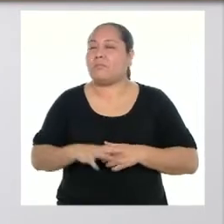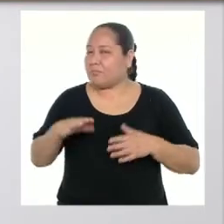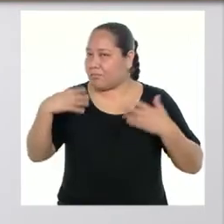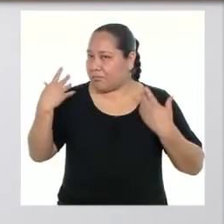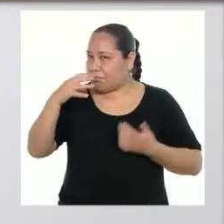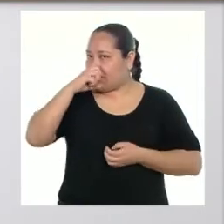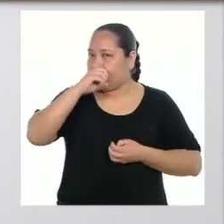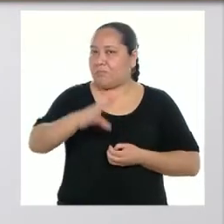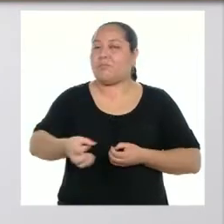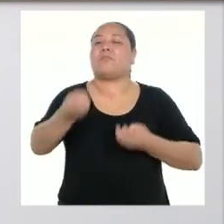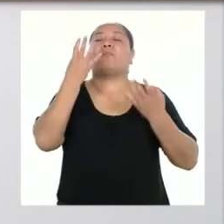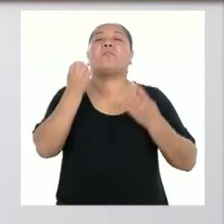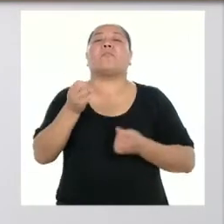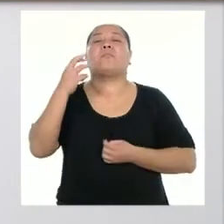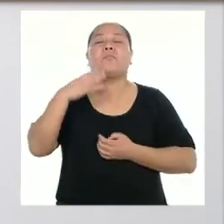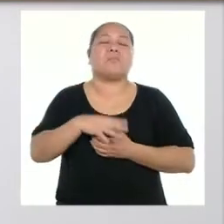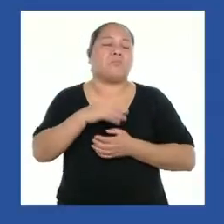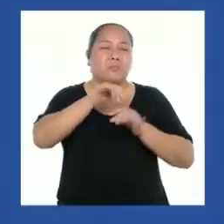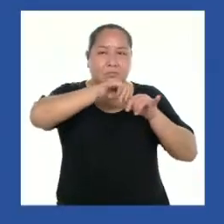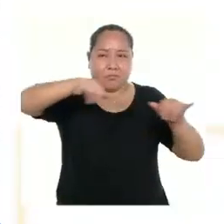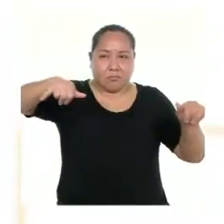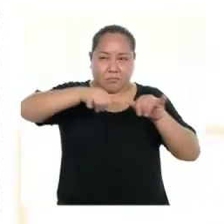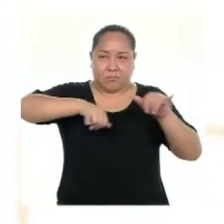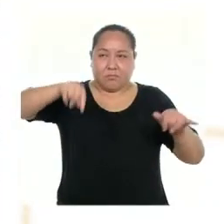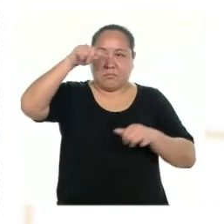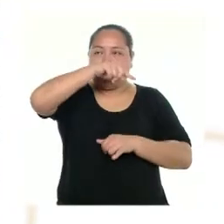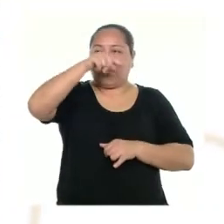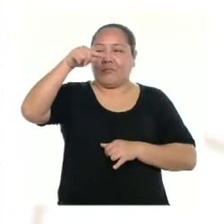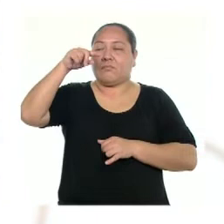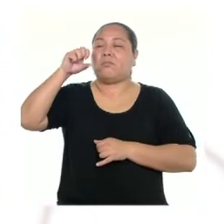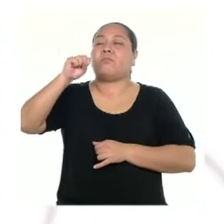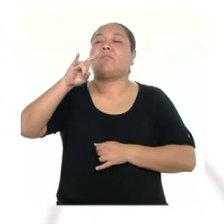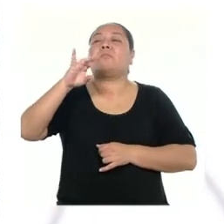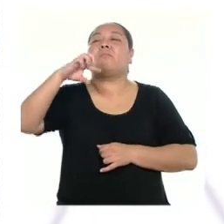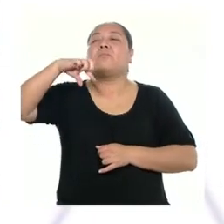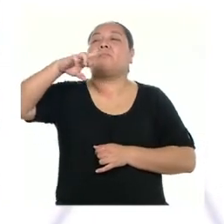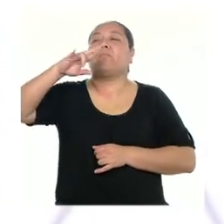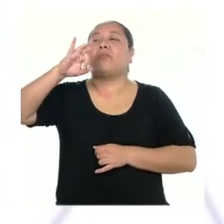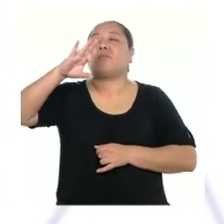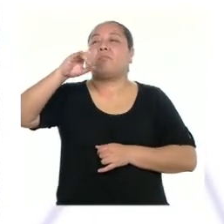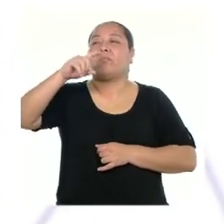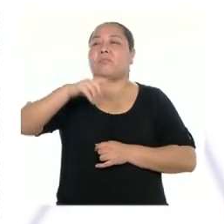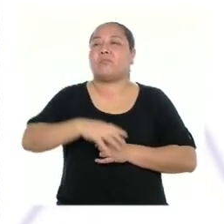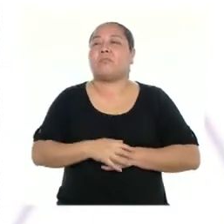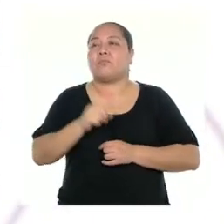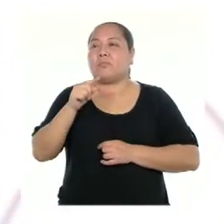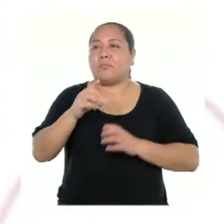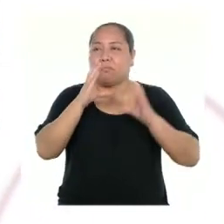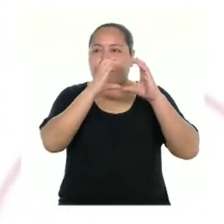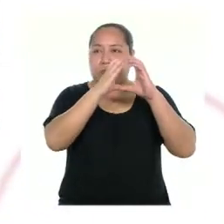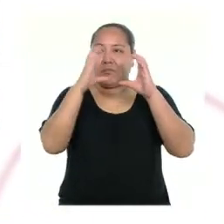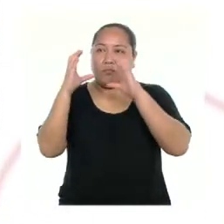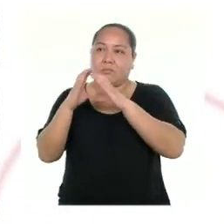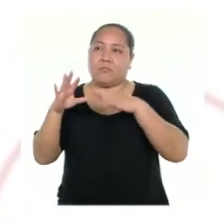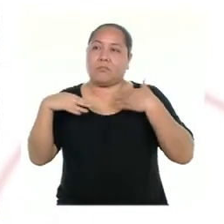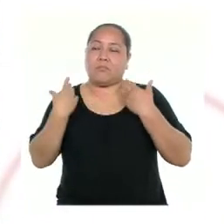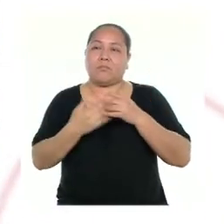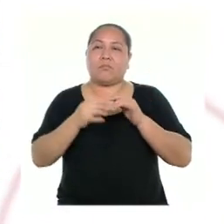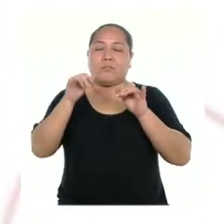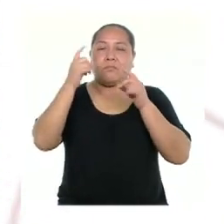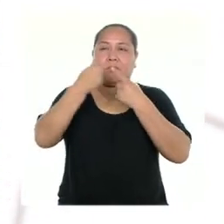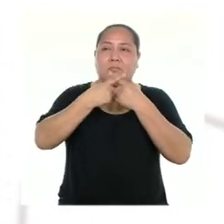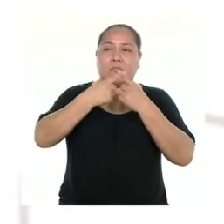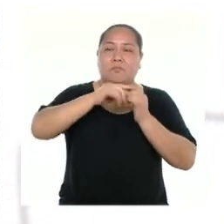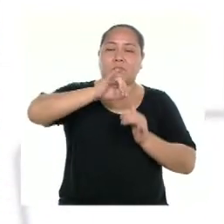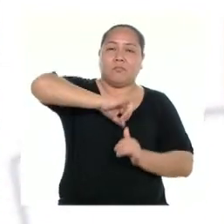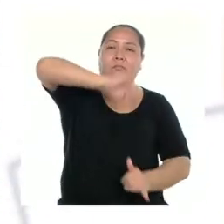¿Podemos decir cuánto miden esas superficies? Claro, para hallar el área de cada cuadrado podemos multiplicar su largo y su